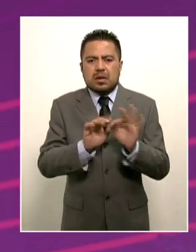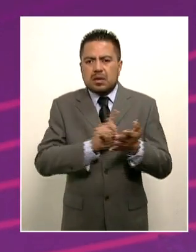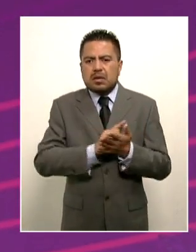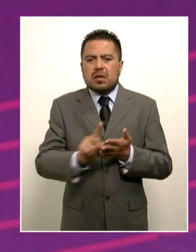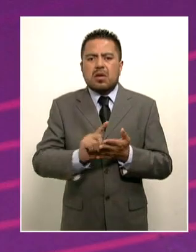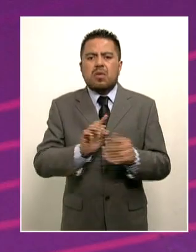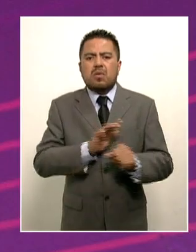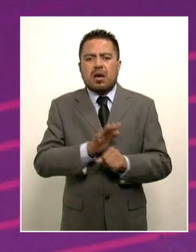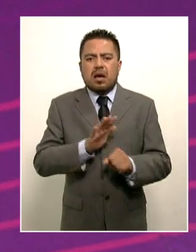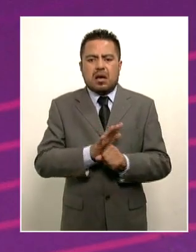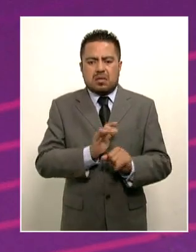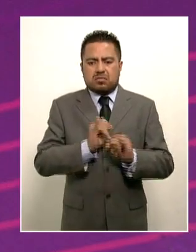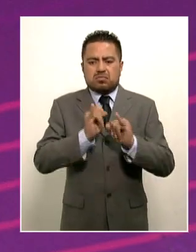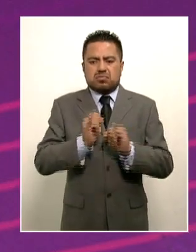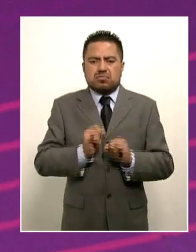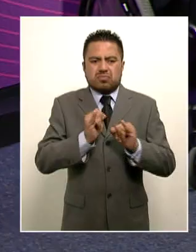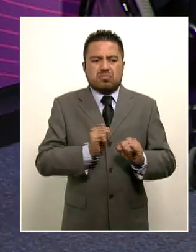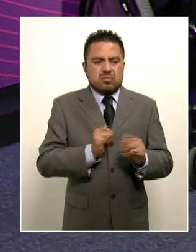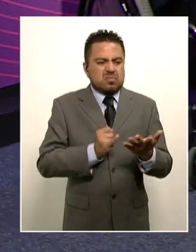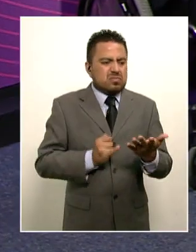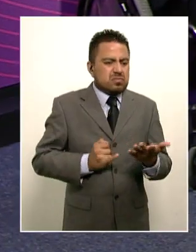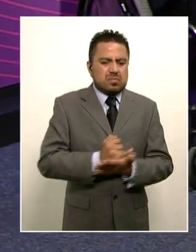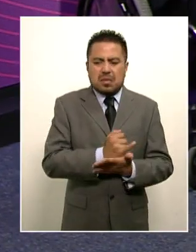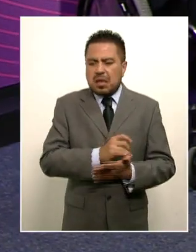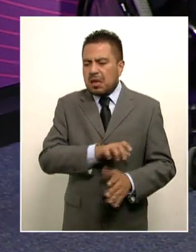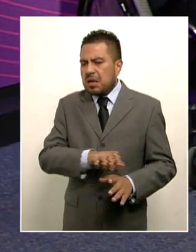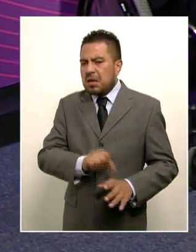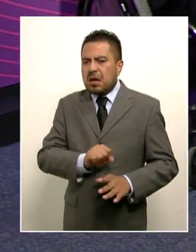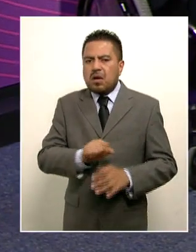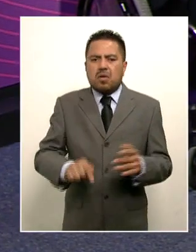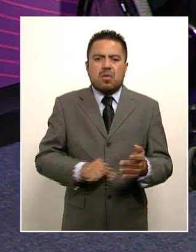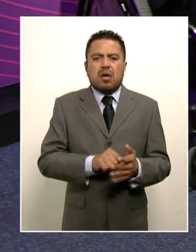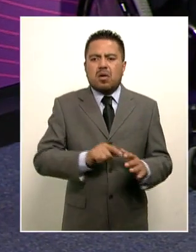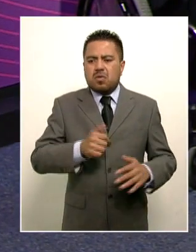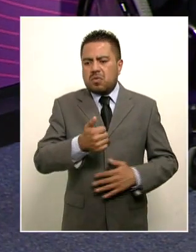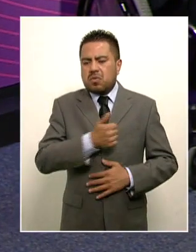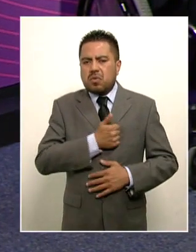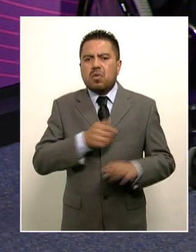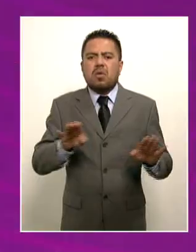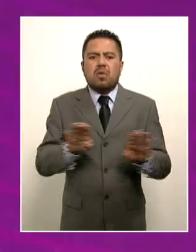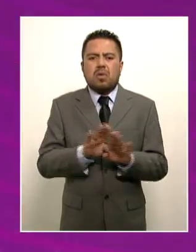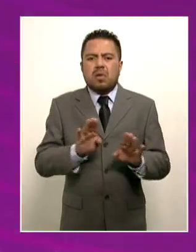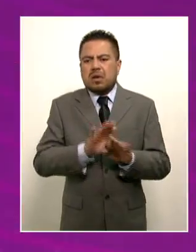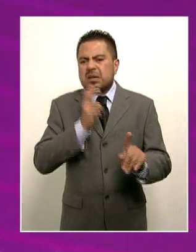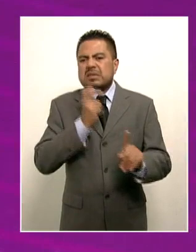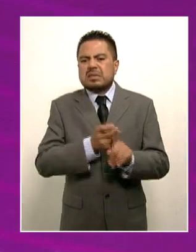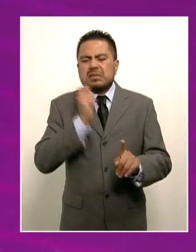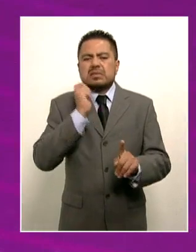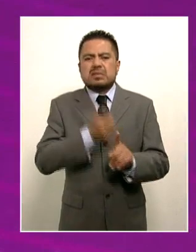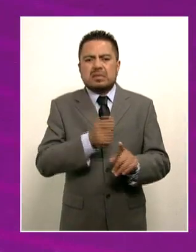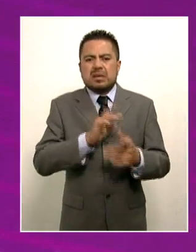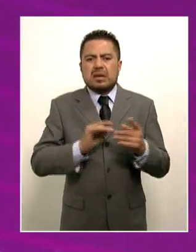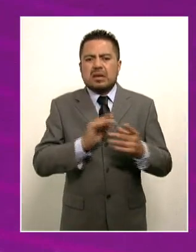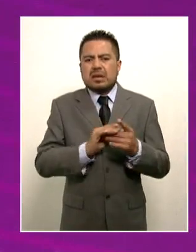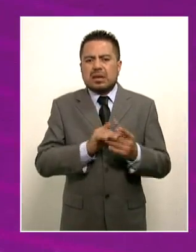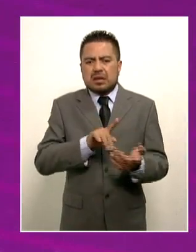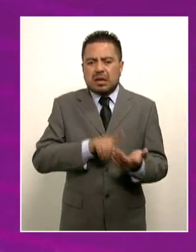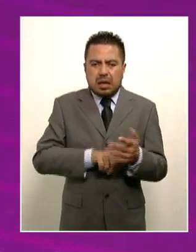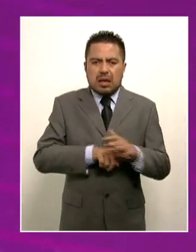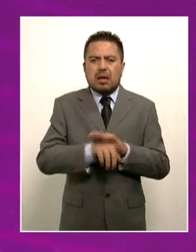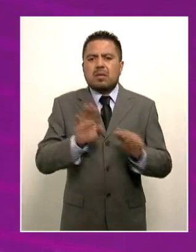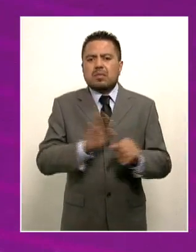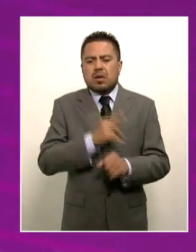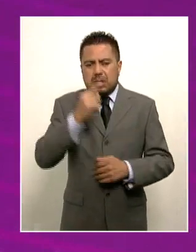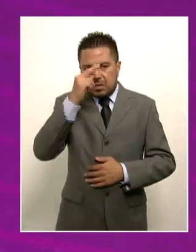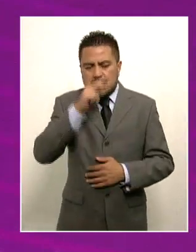que es el de la autonomía y de la toma de decisiones de la vida de uno, ¿no? Claro. ¿Cómo es esto? ¿Qué quiere decir la interdicción? ¿Por qué